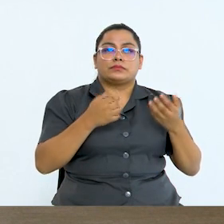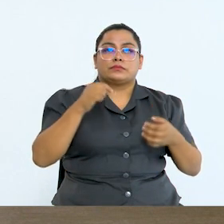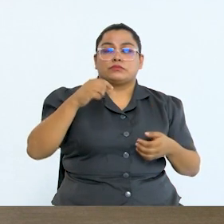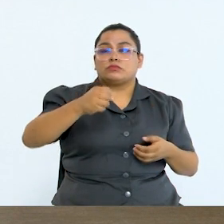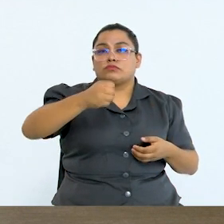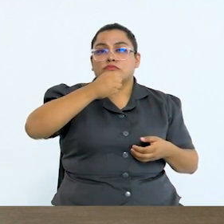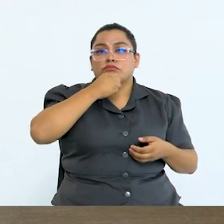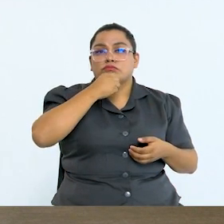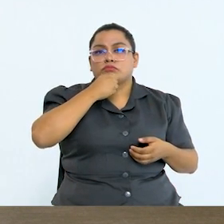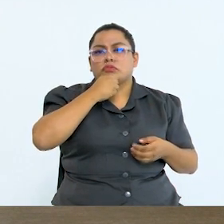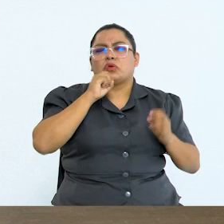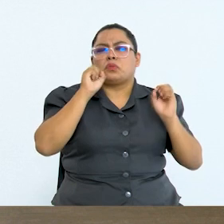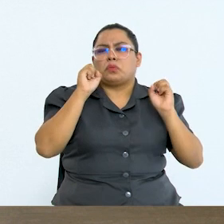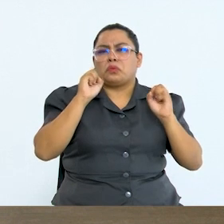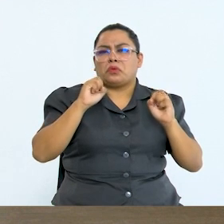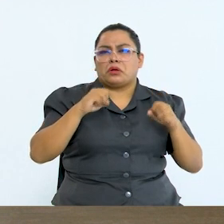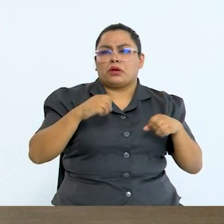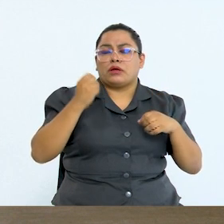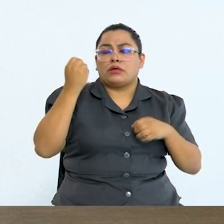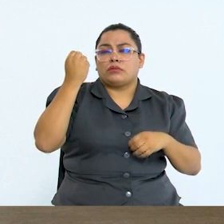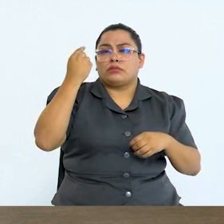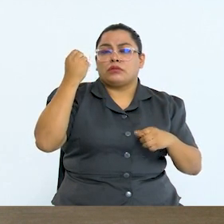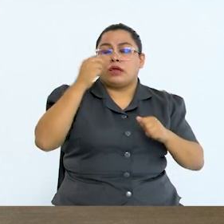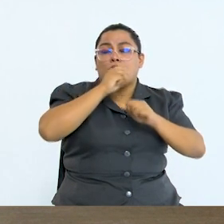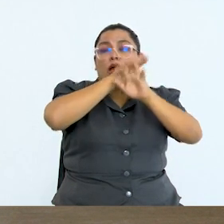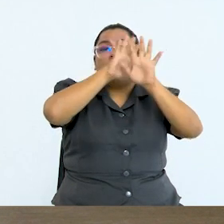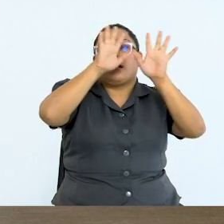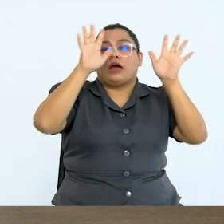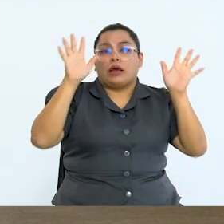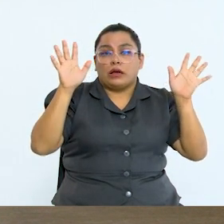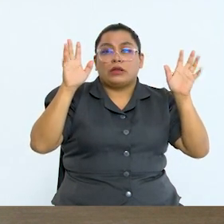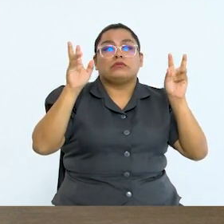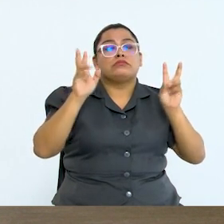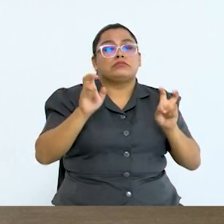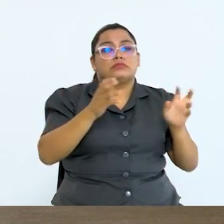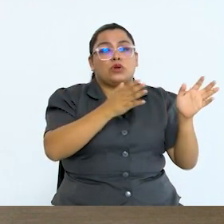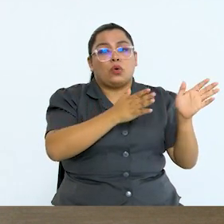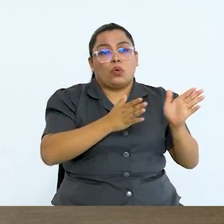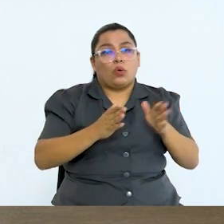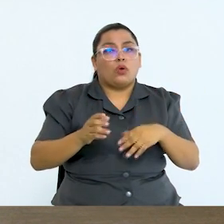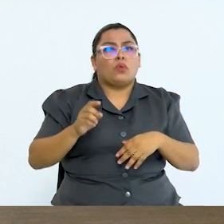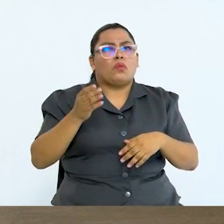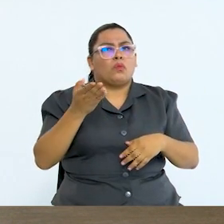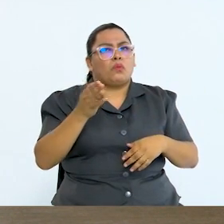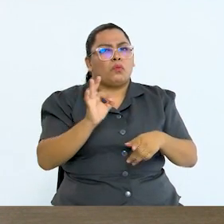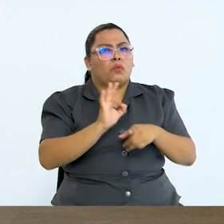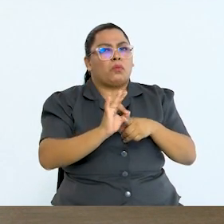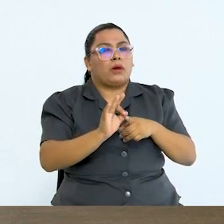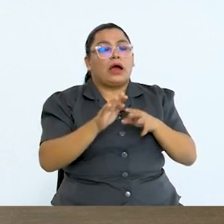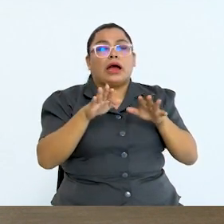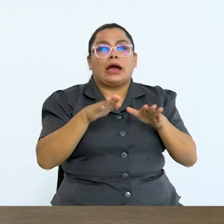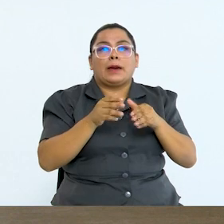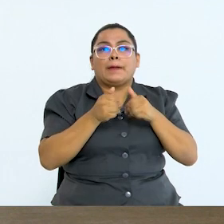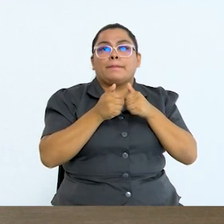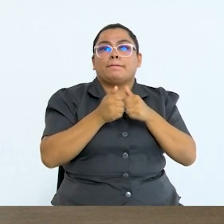Esperamos que esta información te permita tener un panorama general de la secuencia de contenidos y que te sea de utilidad.